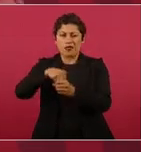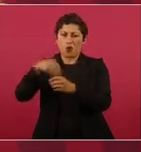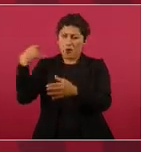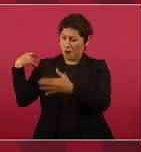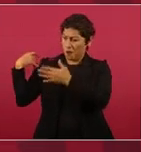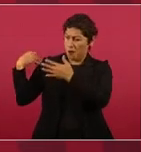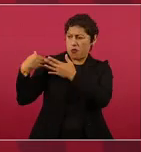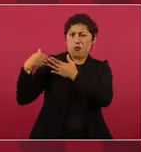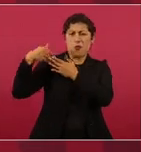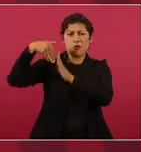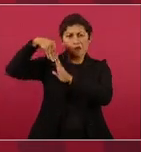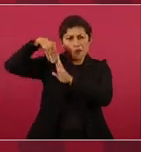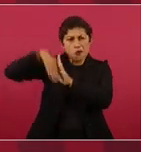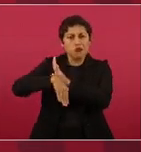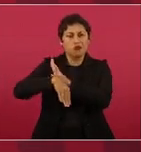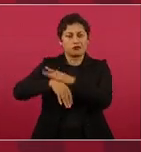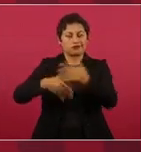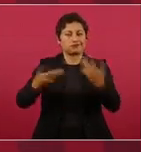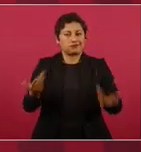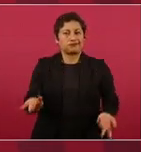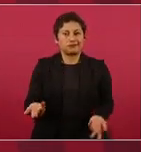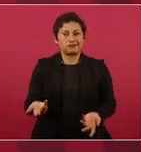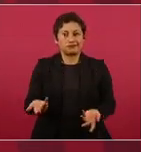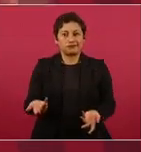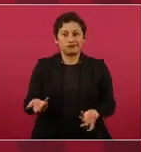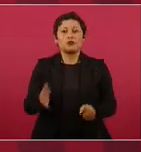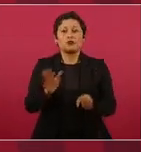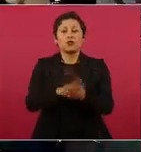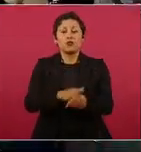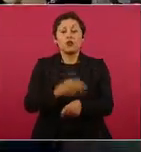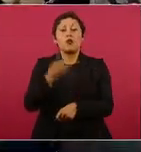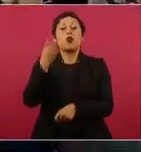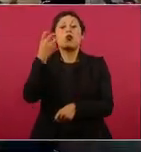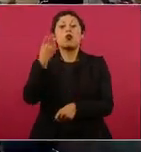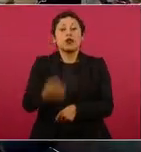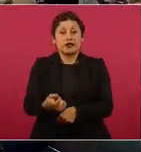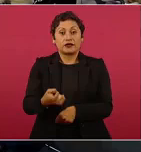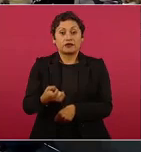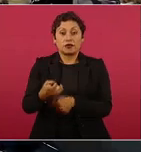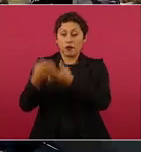Una decadencia. Por eso se necesitaba